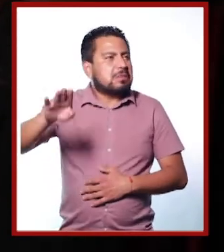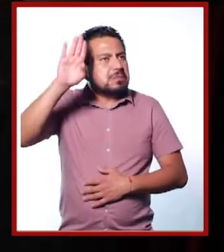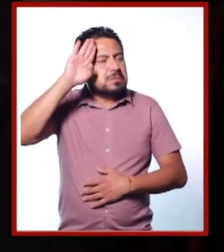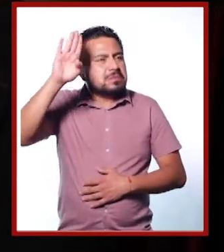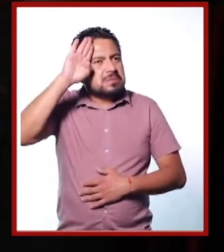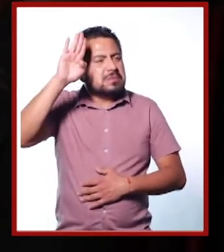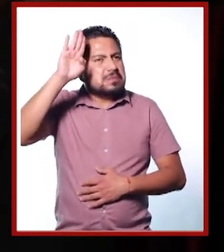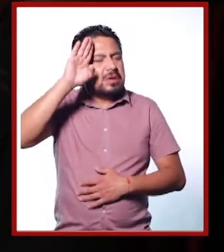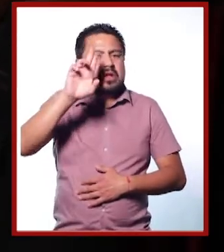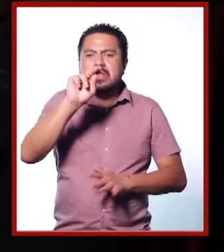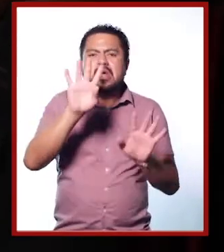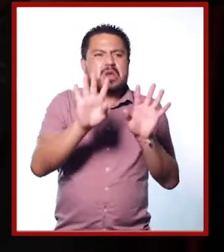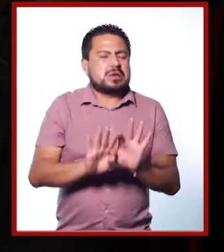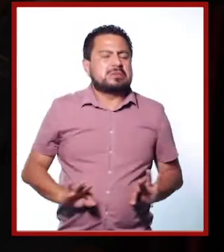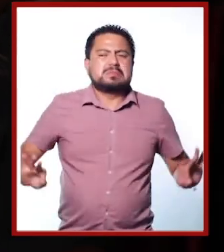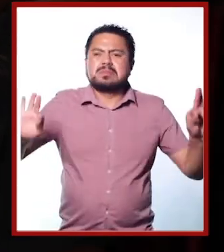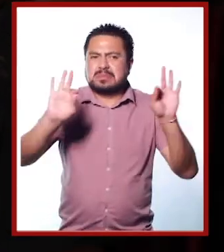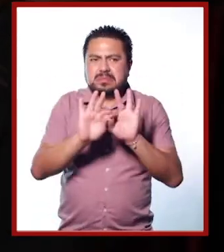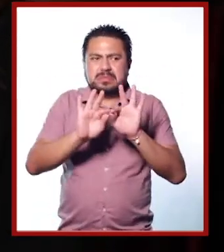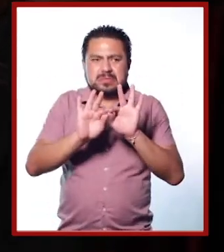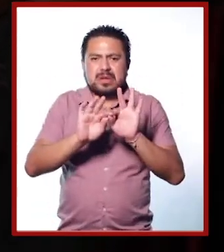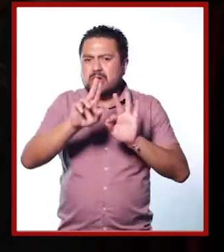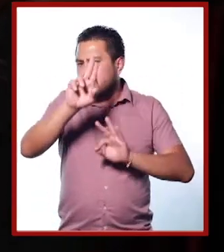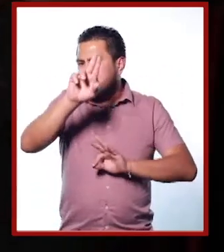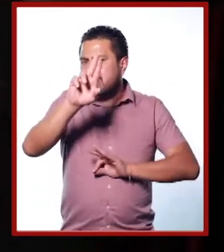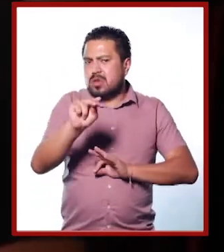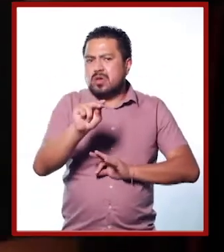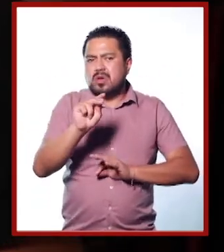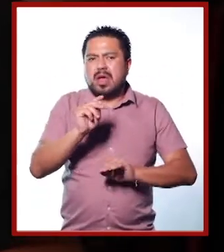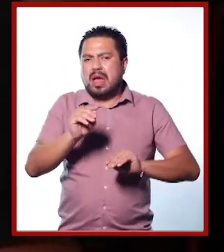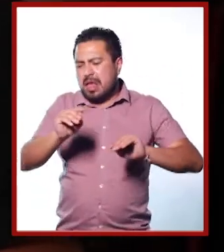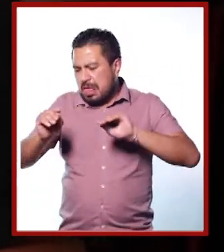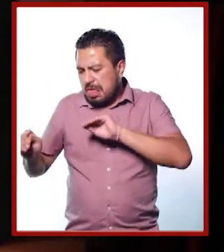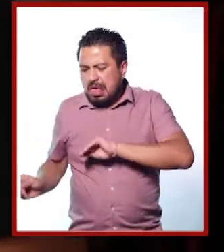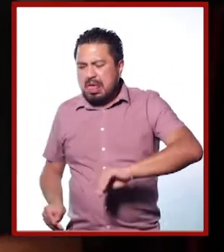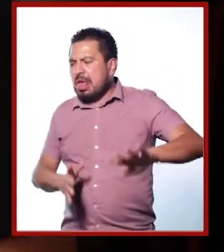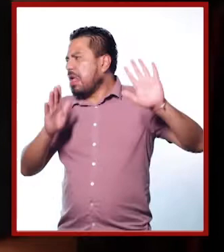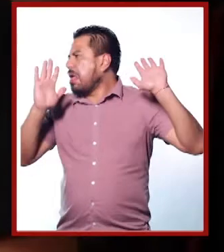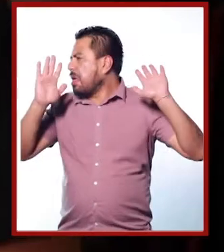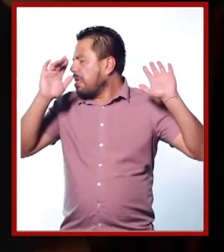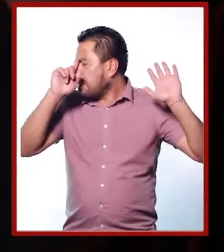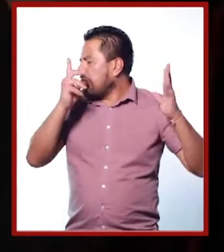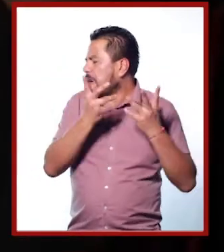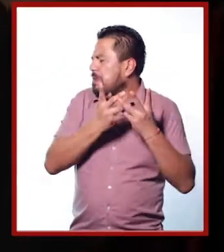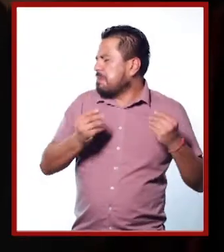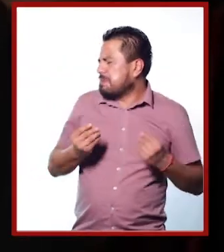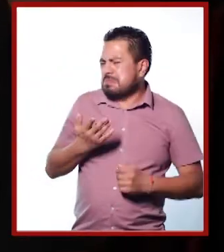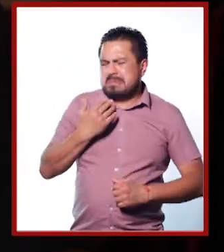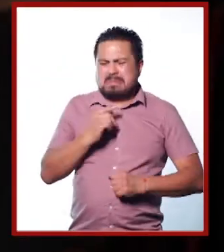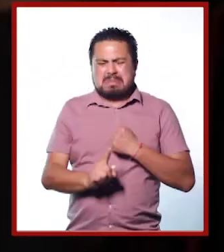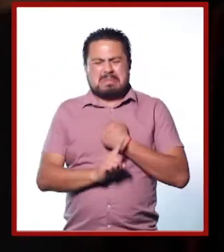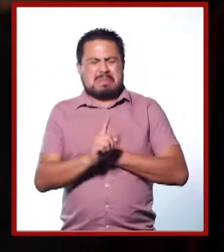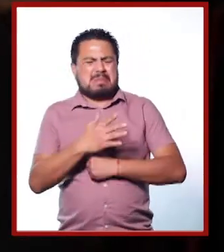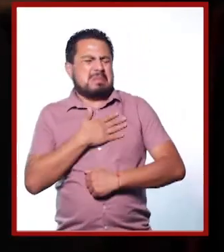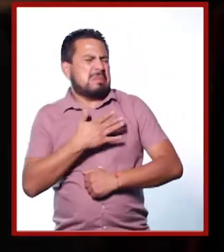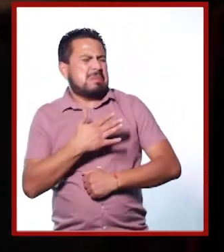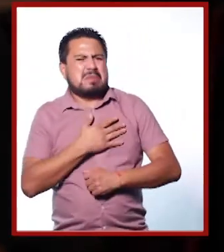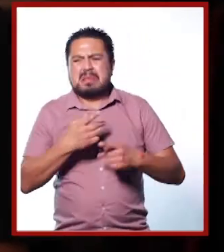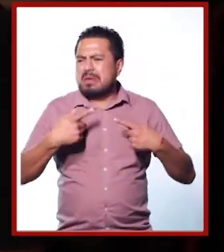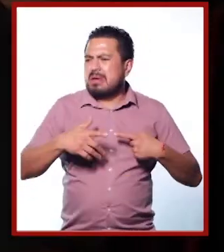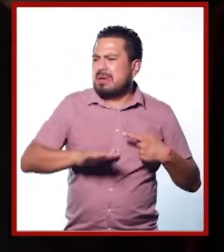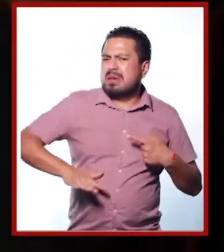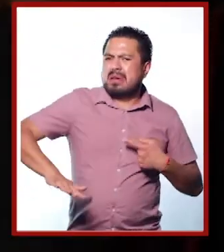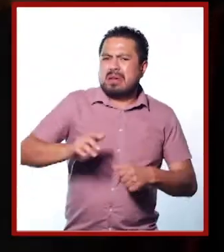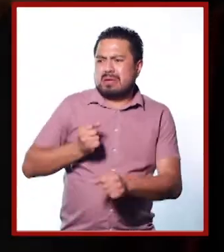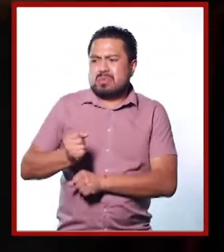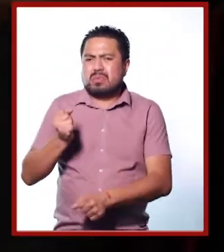pensamos que no es tan importante, ¿no? Lo dejamos pasar porque pues parece que no va a repercutir en nosotros o en las